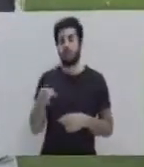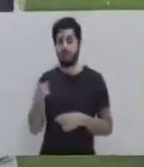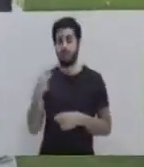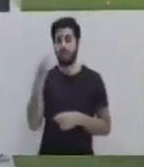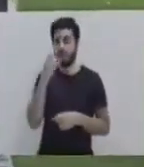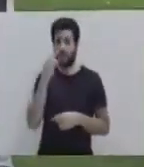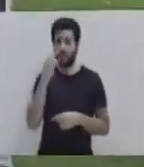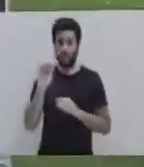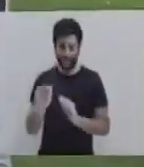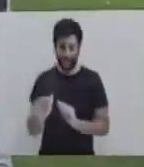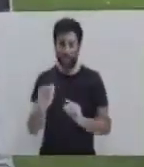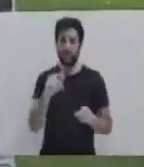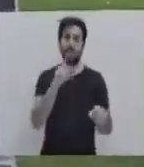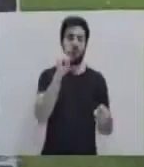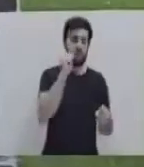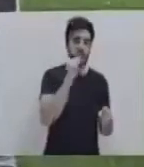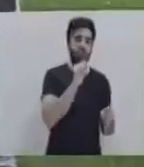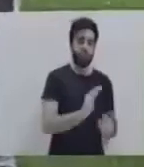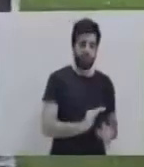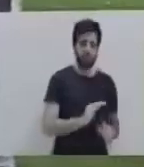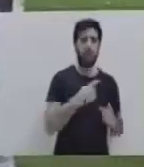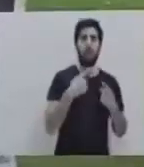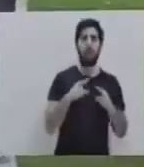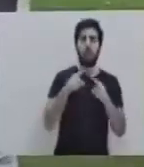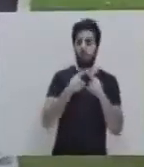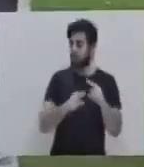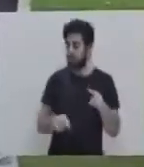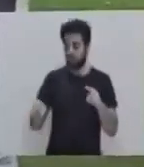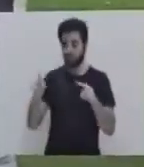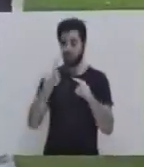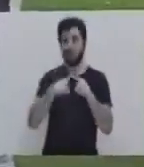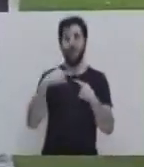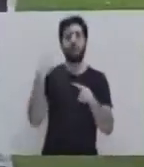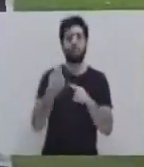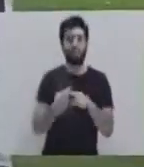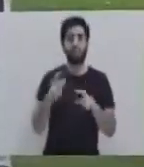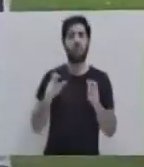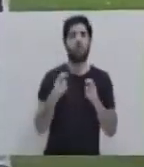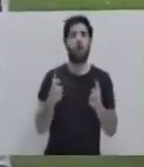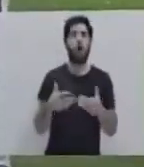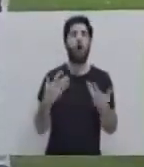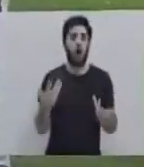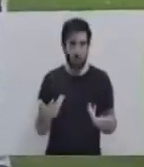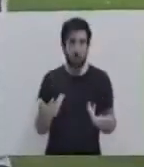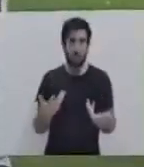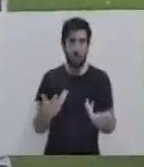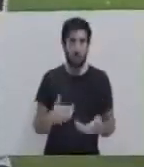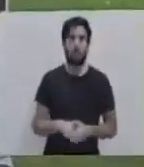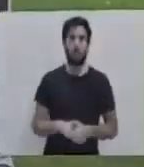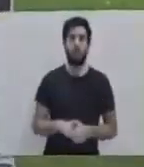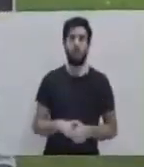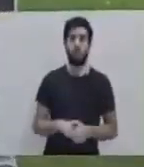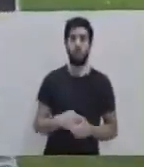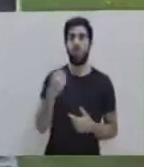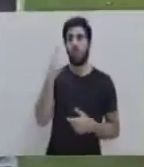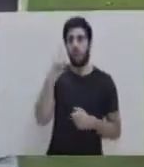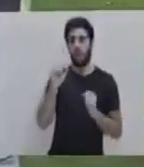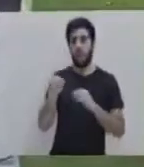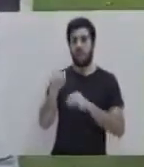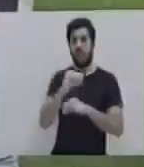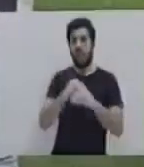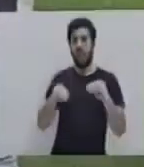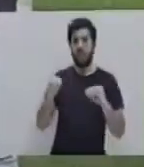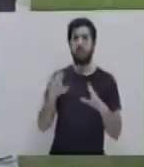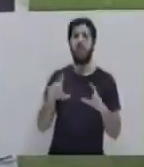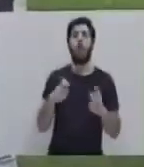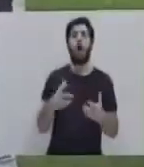el fenómeno de la niña. Pero, ¿cómo se corta ese ciclo? ¿Qué tiene que pasar para que el ciclo no siga y en este caso pues se convierta en